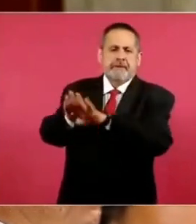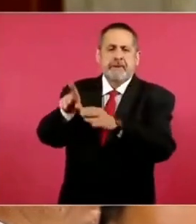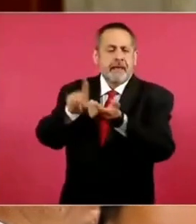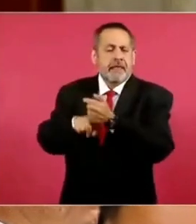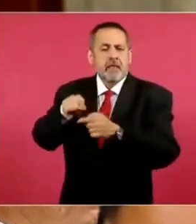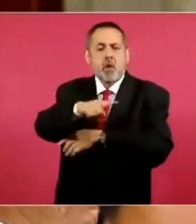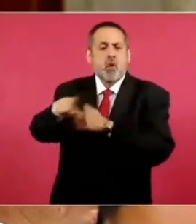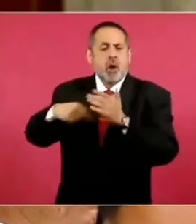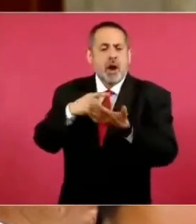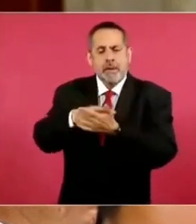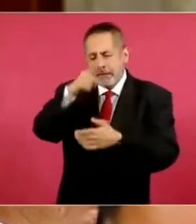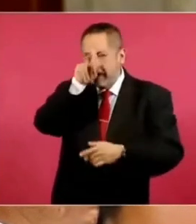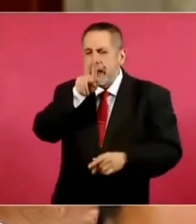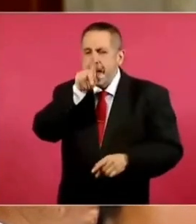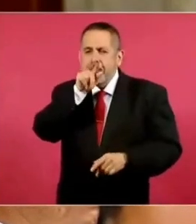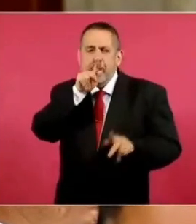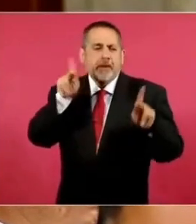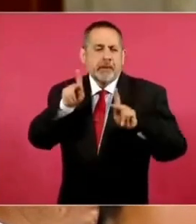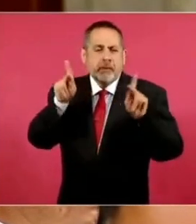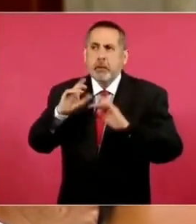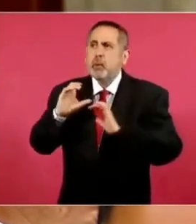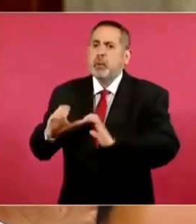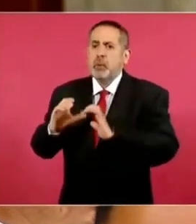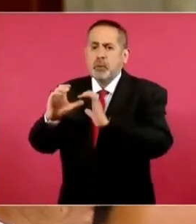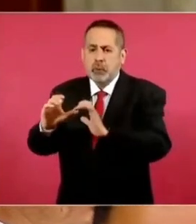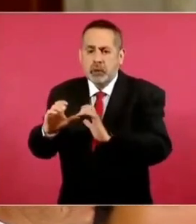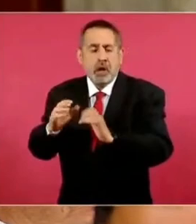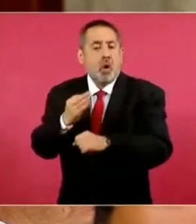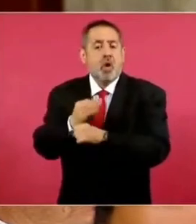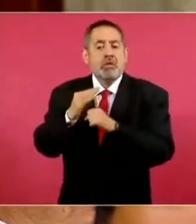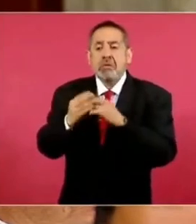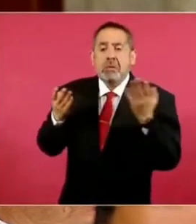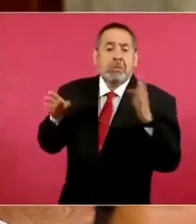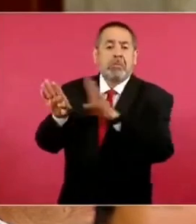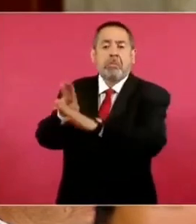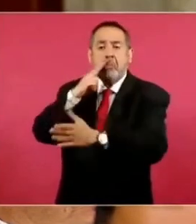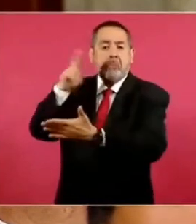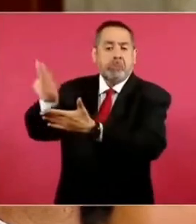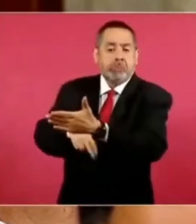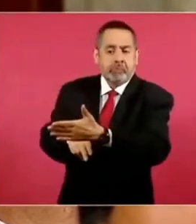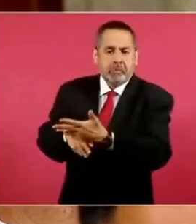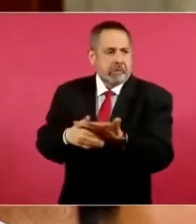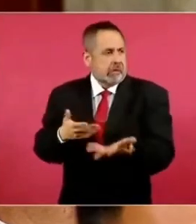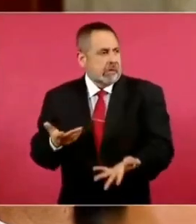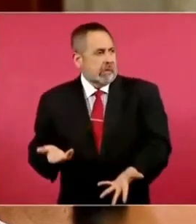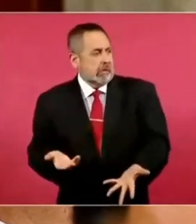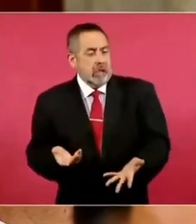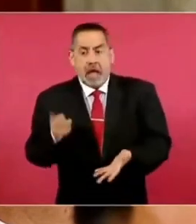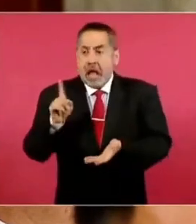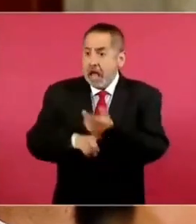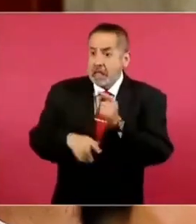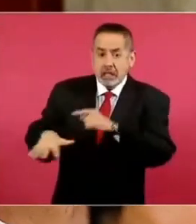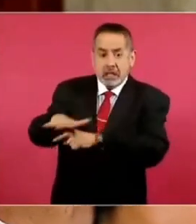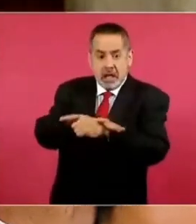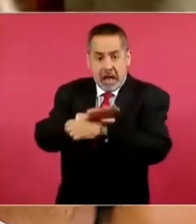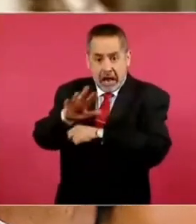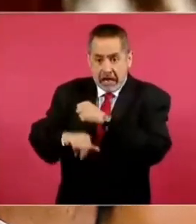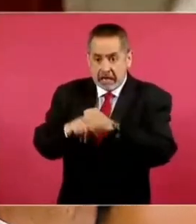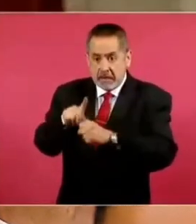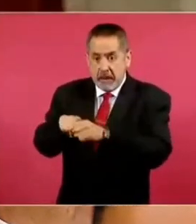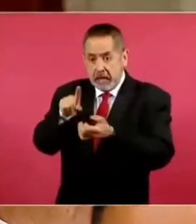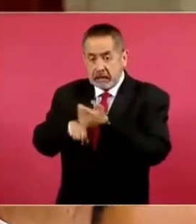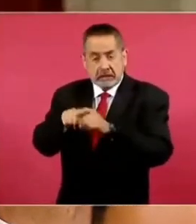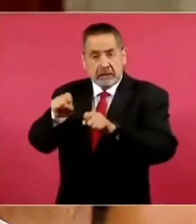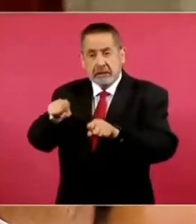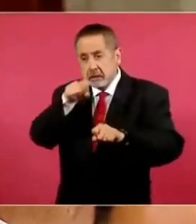nido cuya impugnación ante la profepa duerme el sueño de los justos actualmente la vida y destino de los animales del